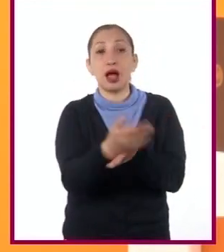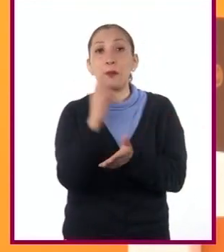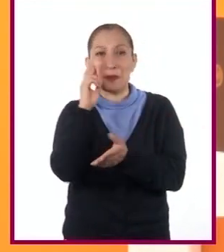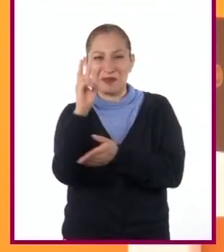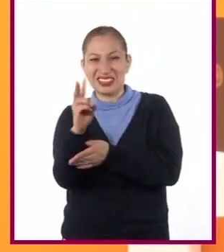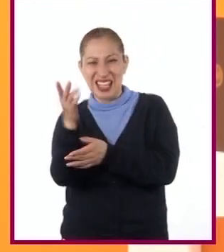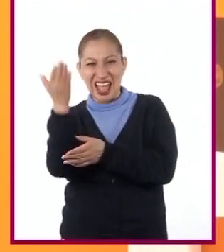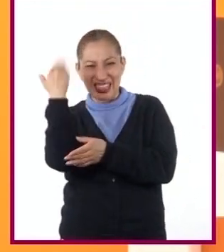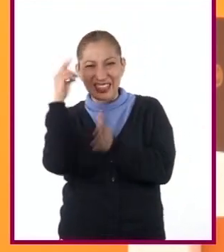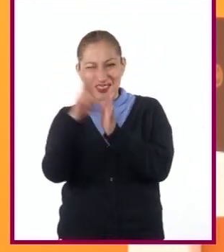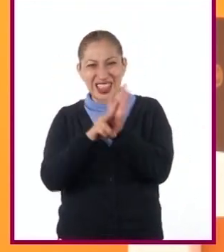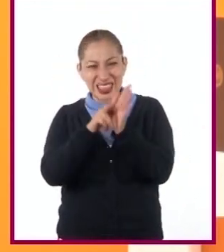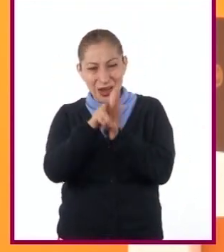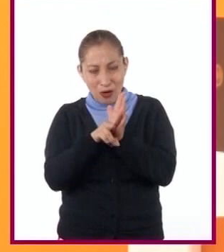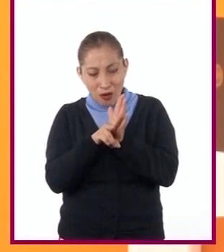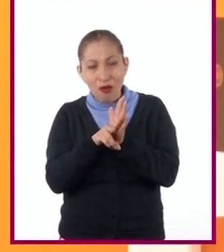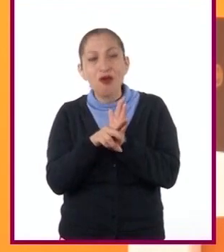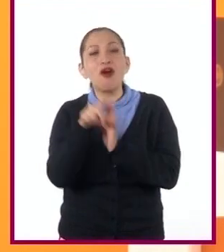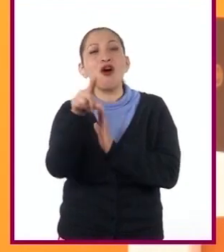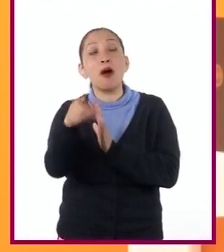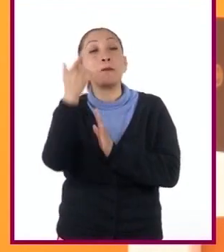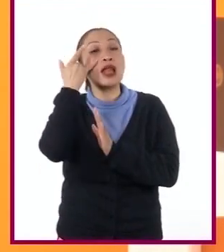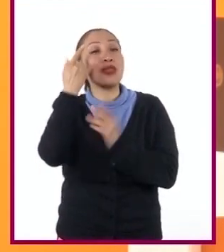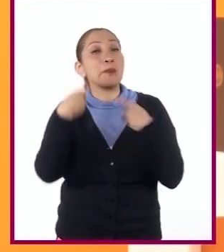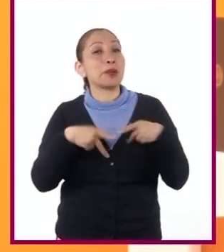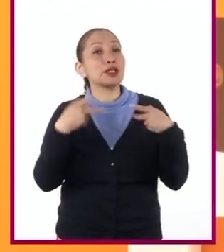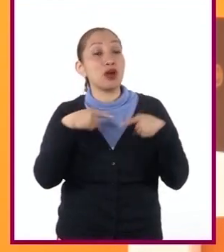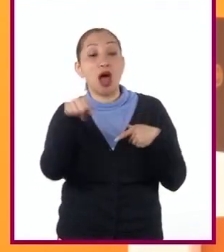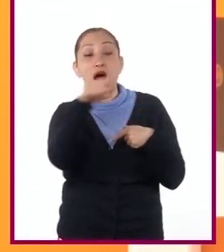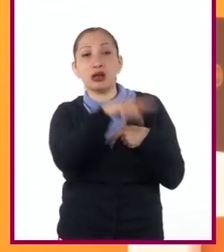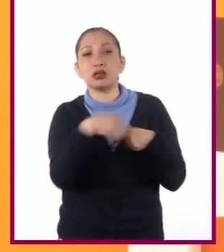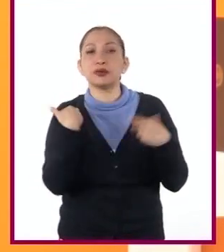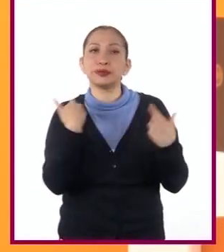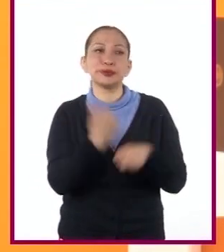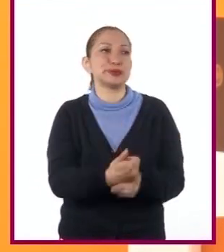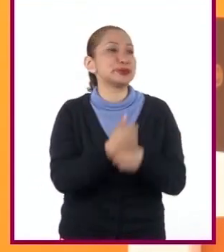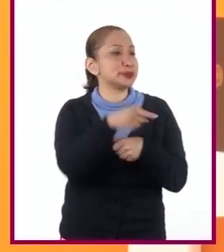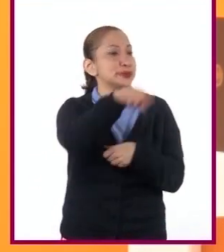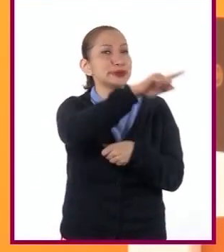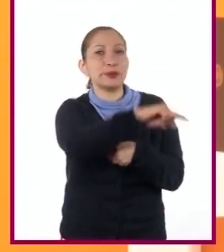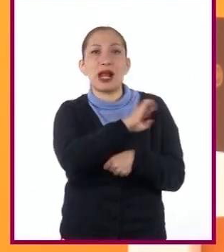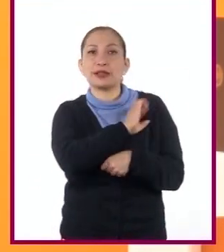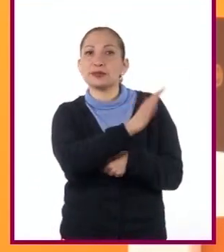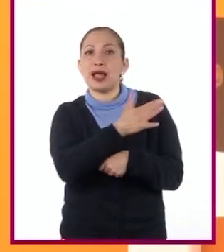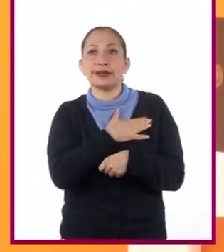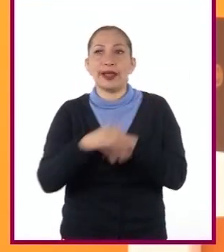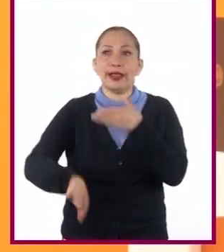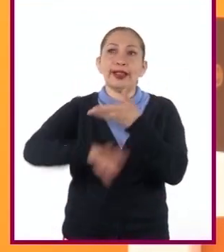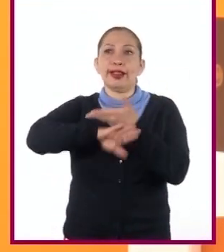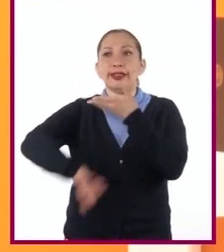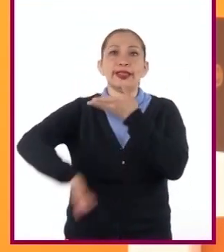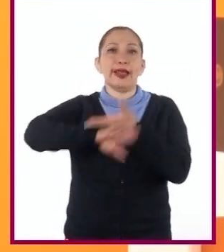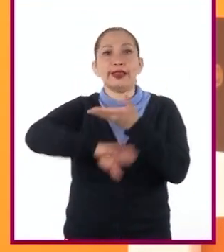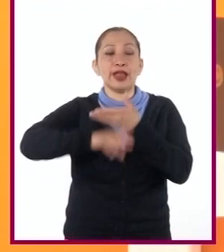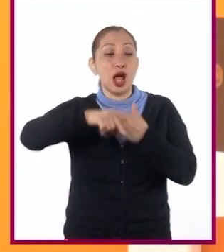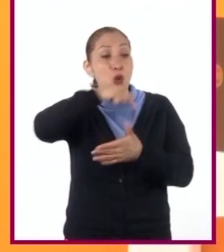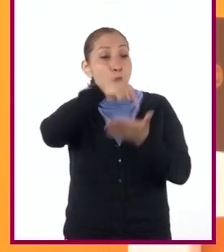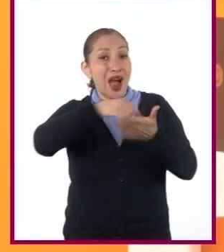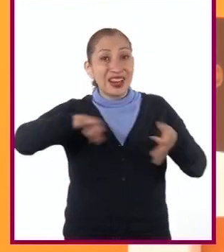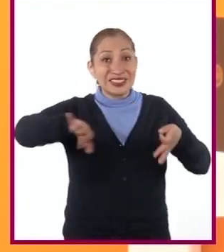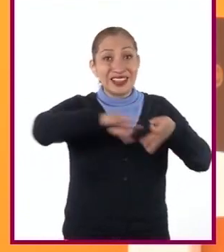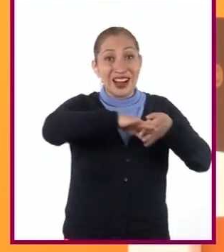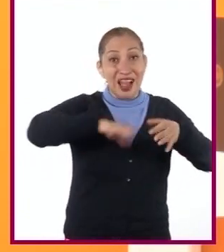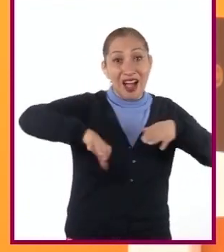pudieron dar cuenta, en el video, los piratas fueron un dolor de cabeza para la corona española, pues atacaron puertos en el